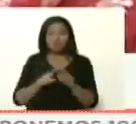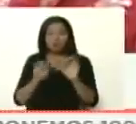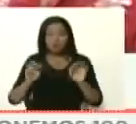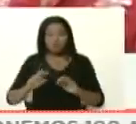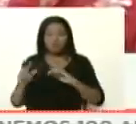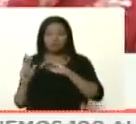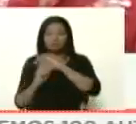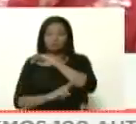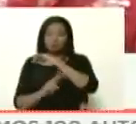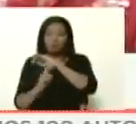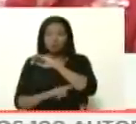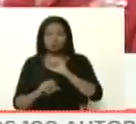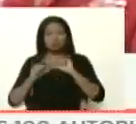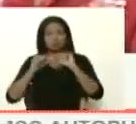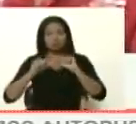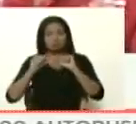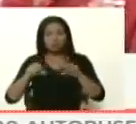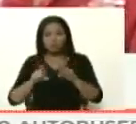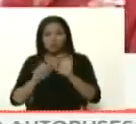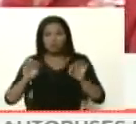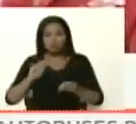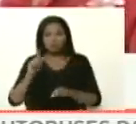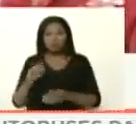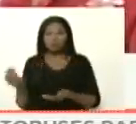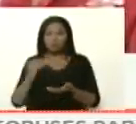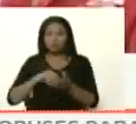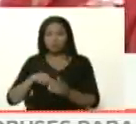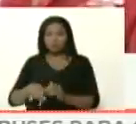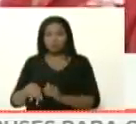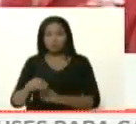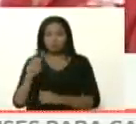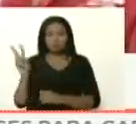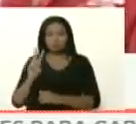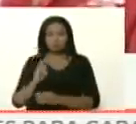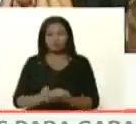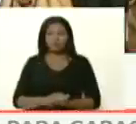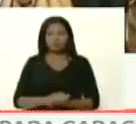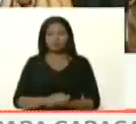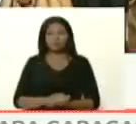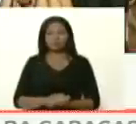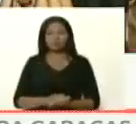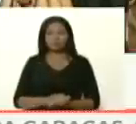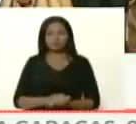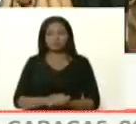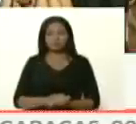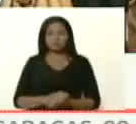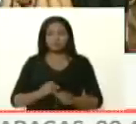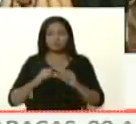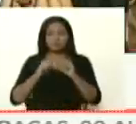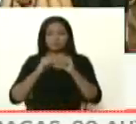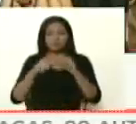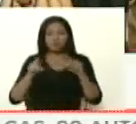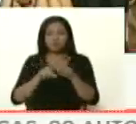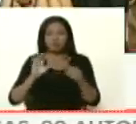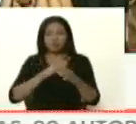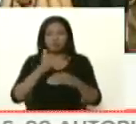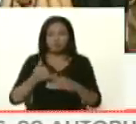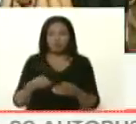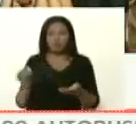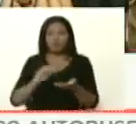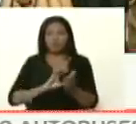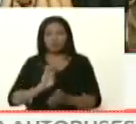de manera perseverante. Mira, han regresado casi 20,000 compatriotas. Y hay que mantener el plan Vuelta a la